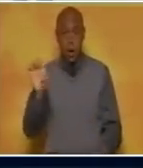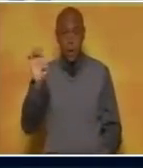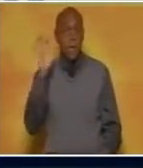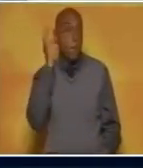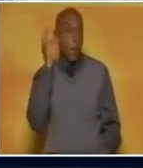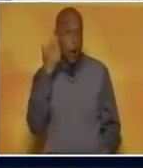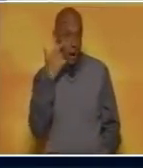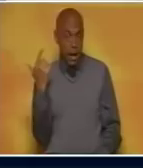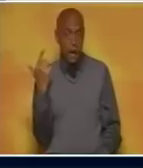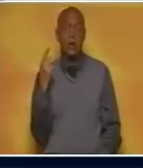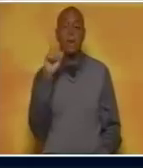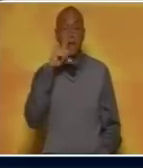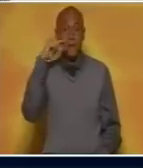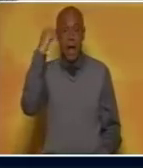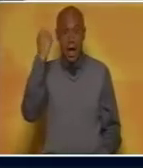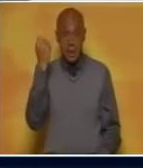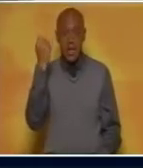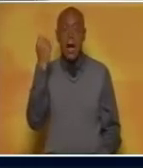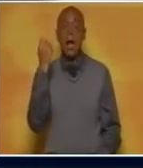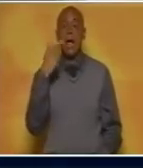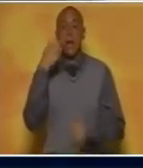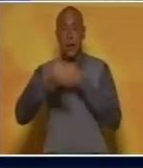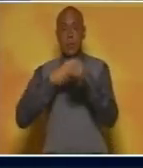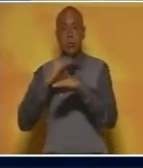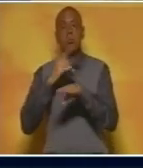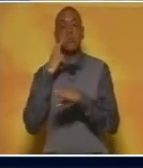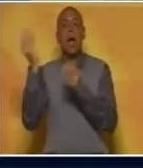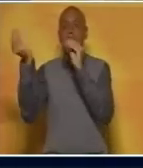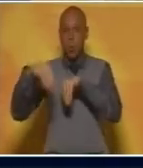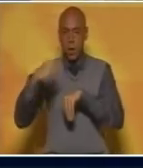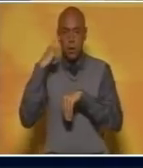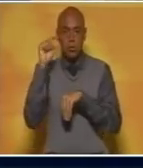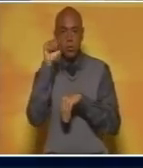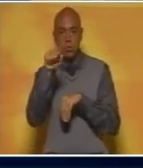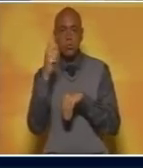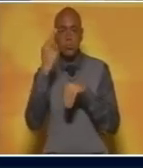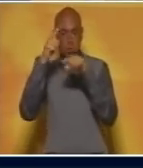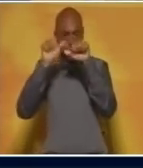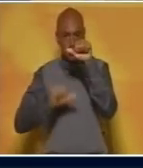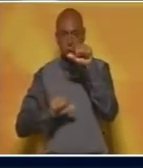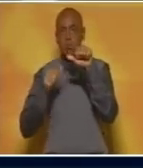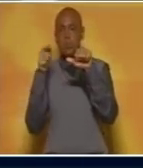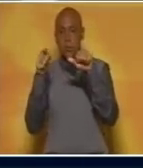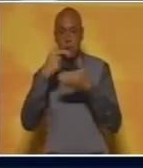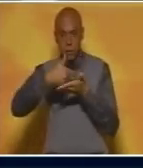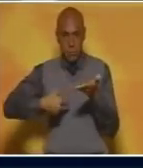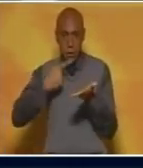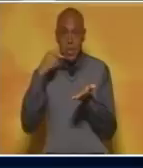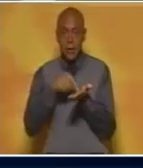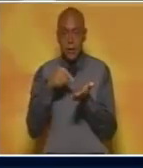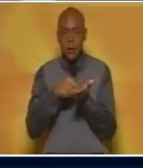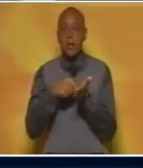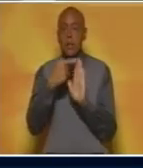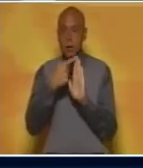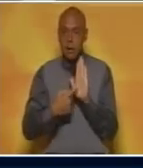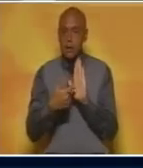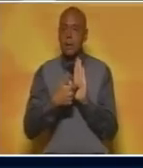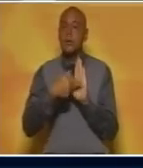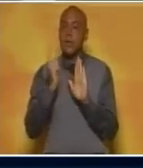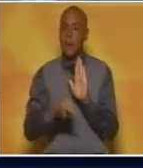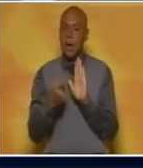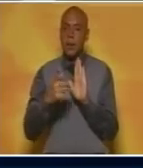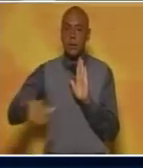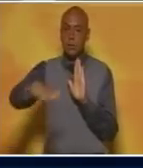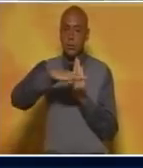Amélie Monchetti, dijo estar de acuerdo con el análisis de la situación. La resolución establece que se le preste atención a los